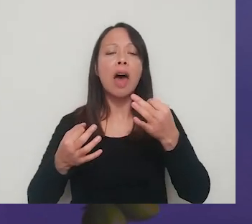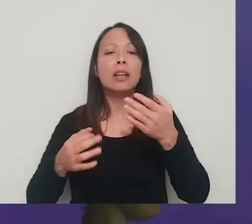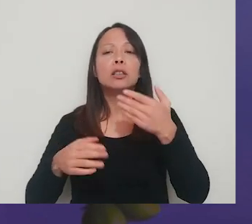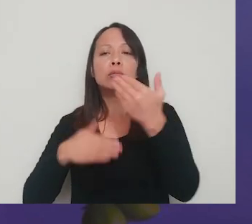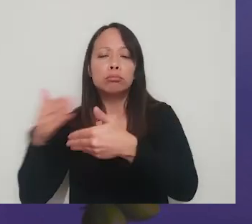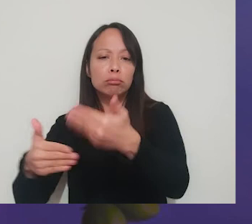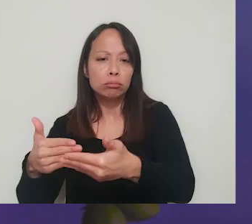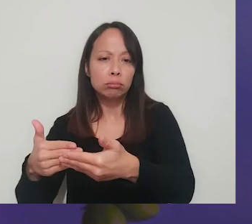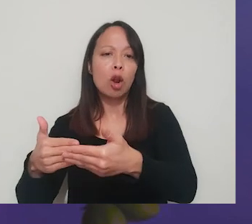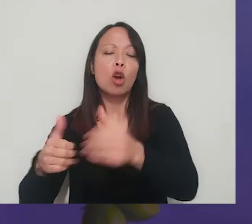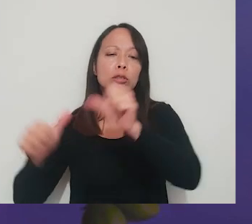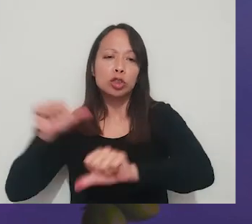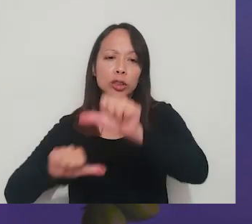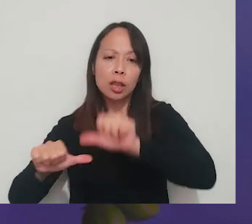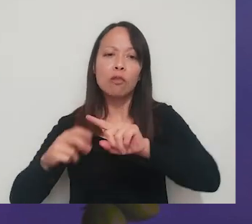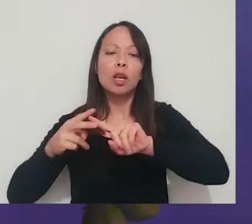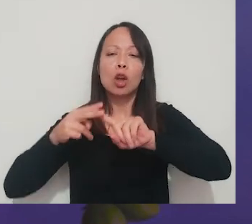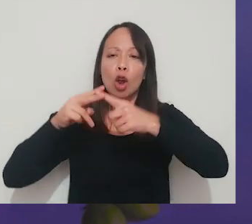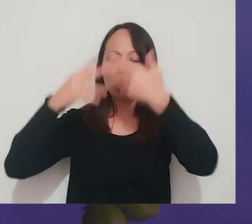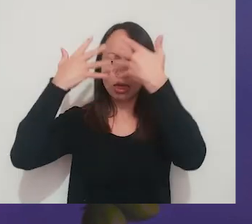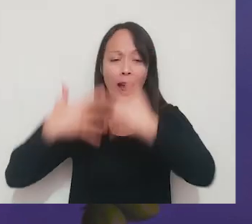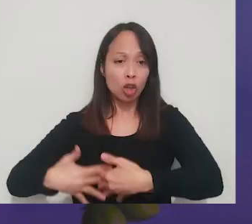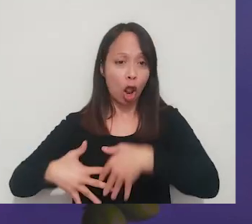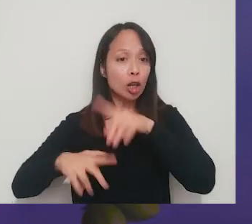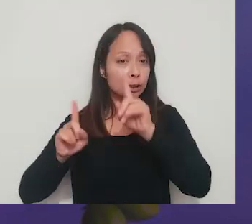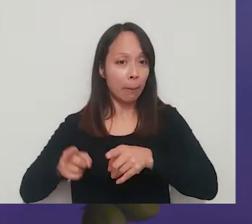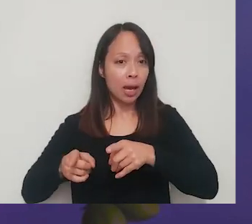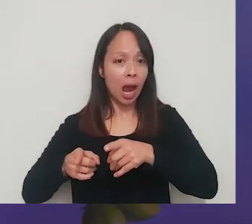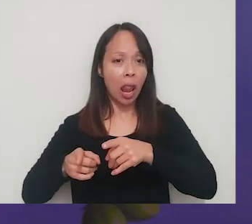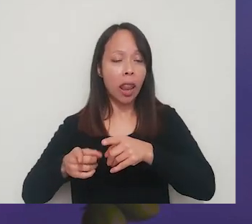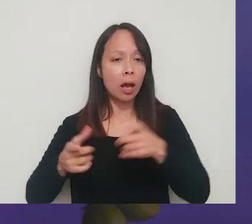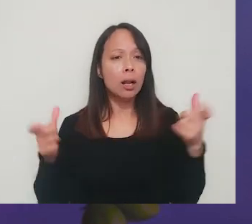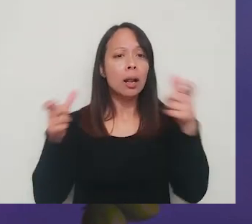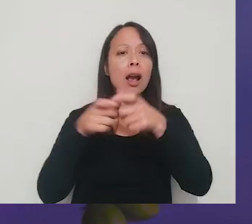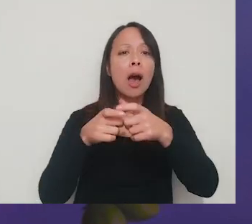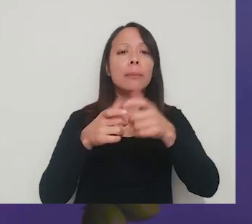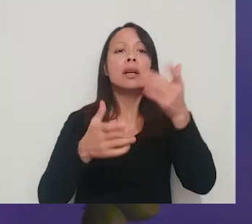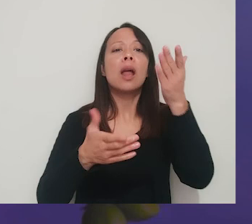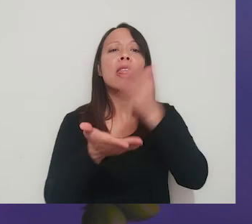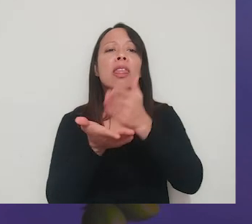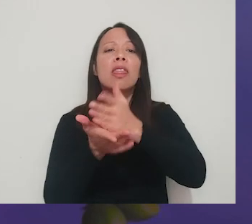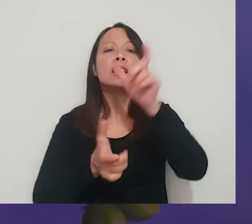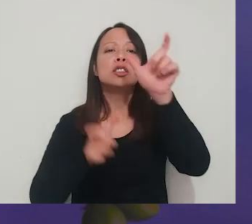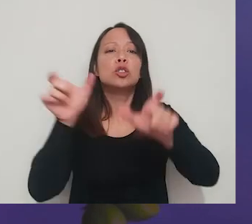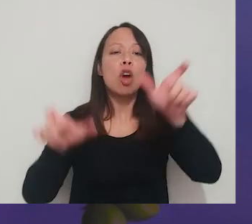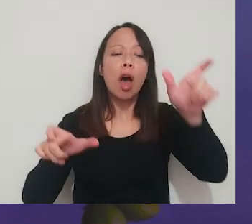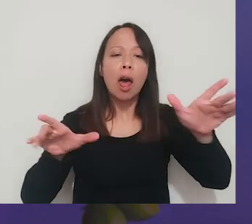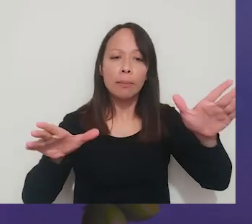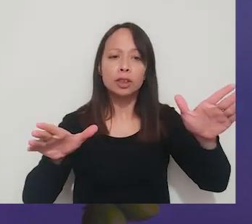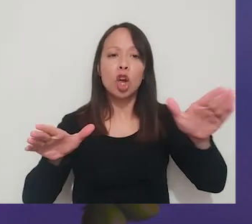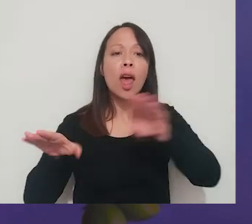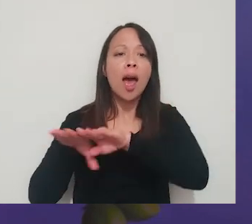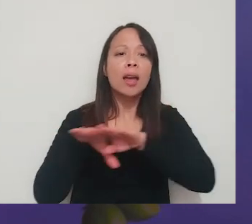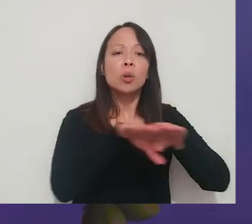de los beneficios del progreso científico y tecnológico, que también están reconocidos por la Corte Interamericana de Derechos Humanos, y la igualdad, entre